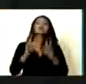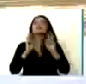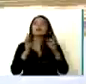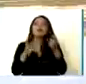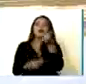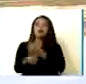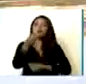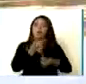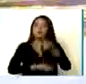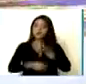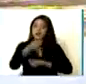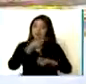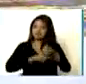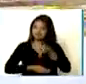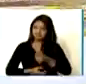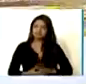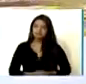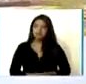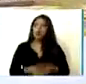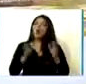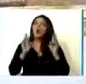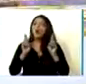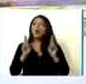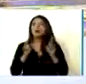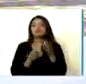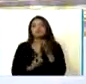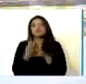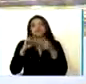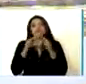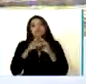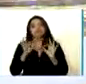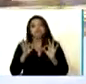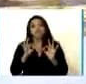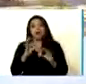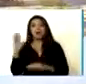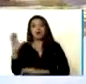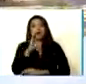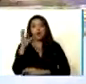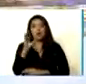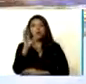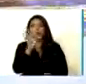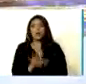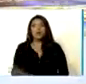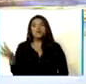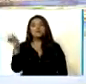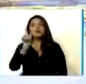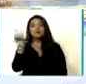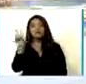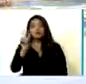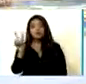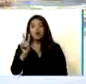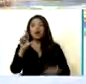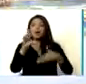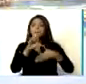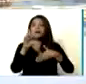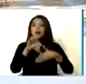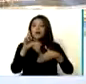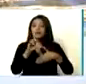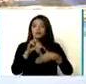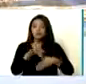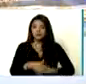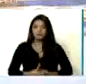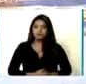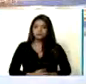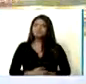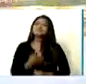Negocios. Ojalá se pueda conformar la paz en Colombia, citando sí. a Hugo Chávez, la paz de Colombia, la paz de Venezuela y la paz de América Latina por completo. ¿Qué